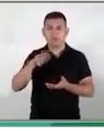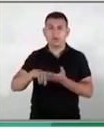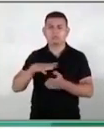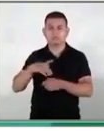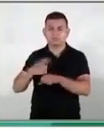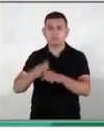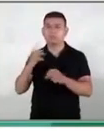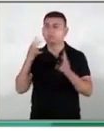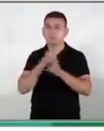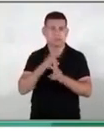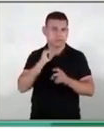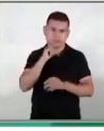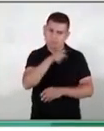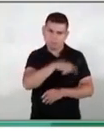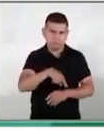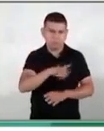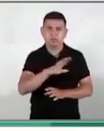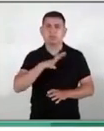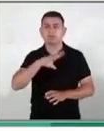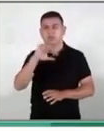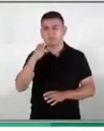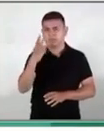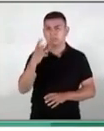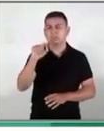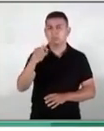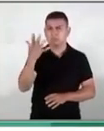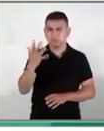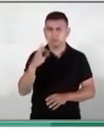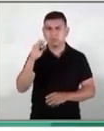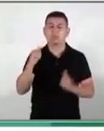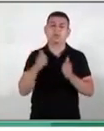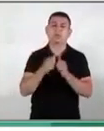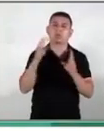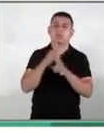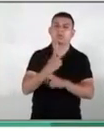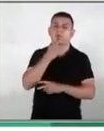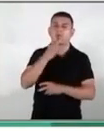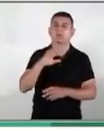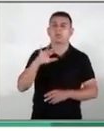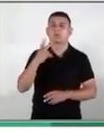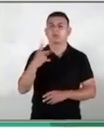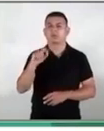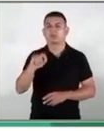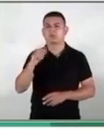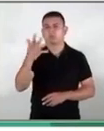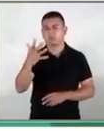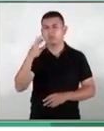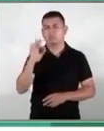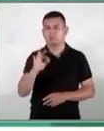sin ventilador tenemos 53.5% y con ventilador